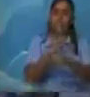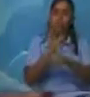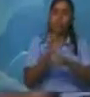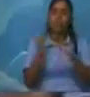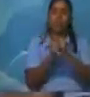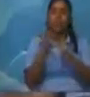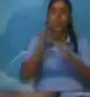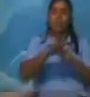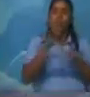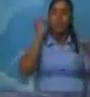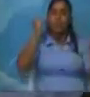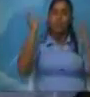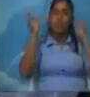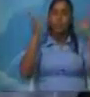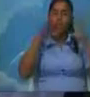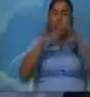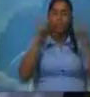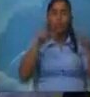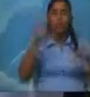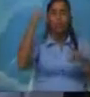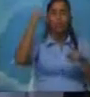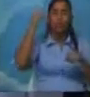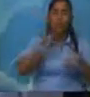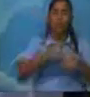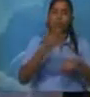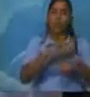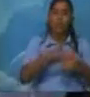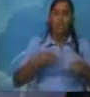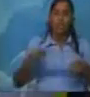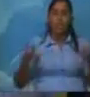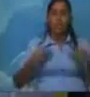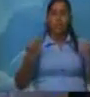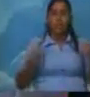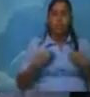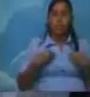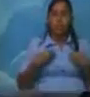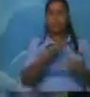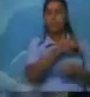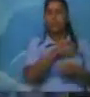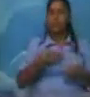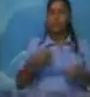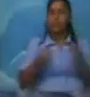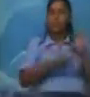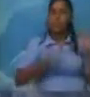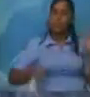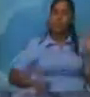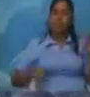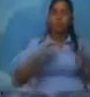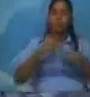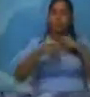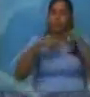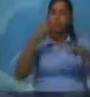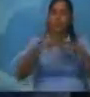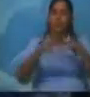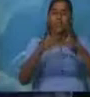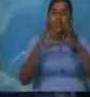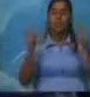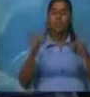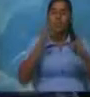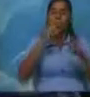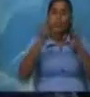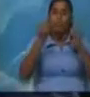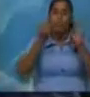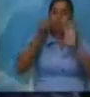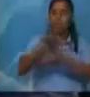estar inventando en estos días porque queremos vivir mucho queremos que el Señor nos multiplique y a través de la ofrenda misionera